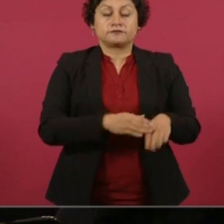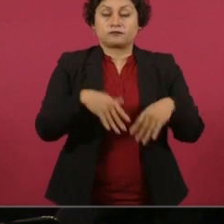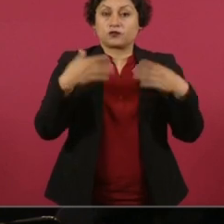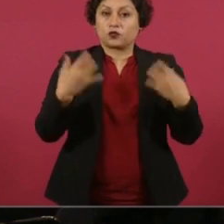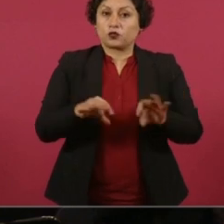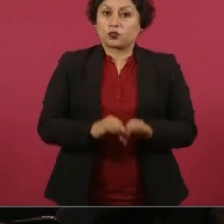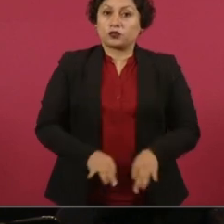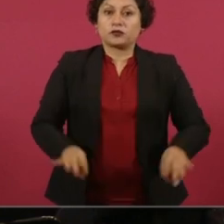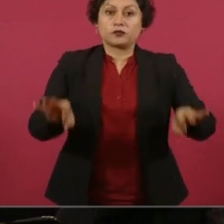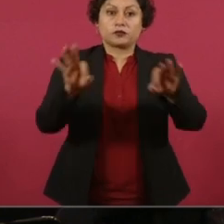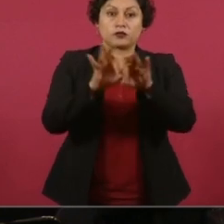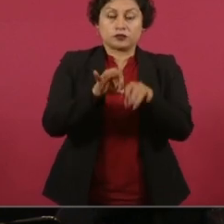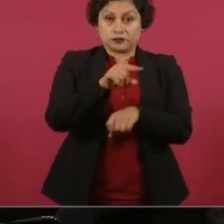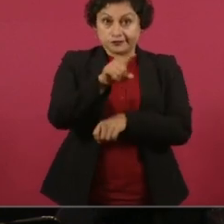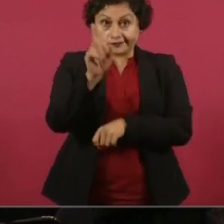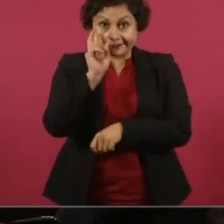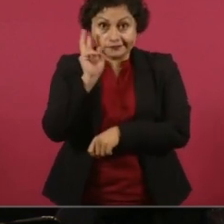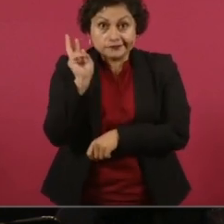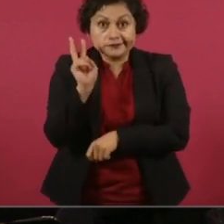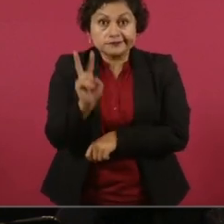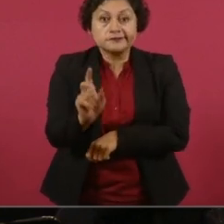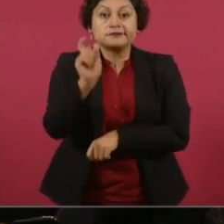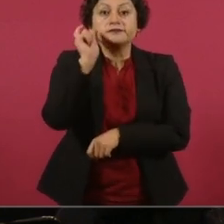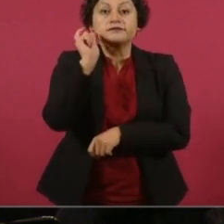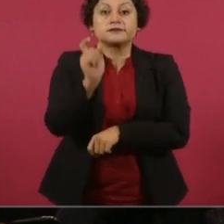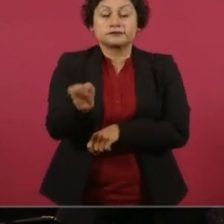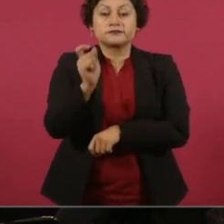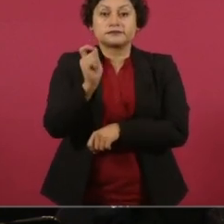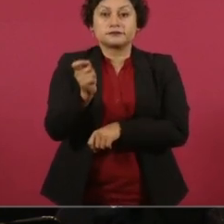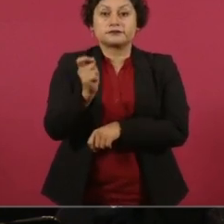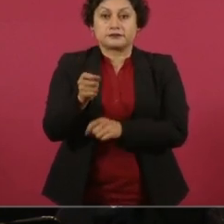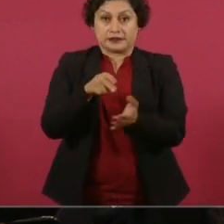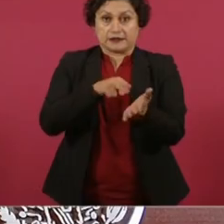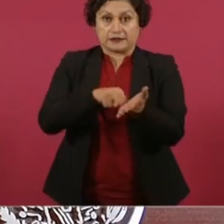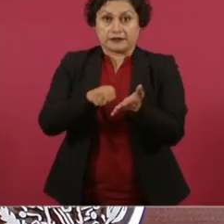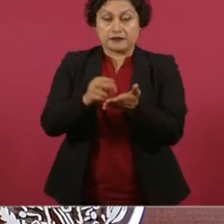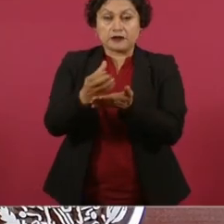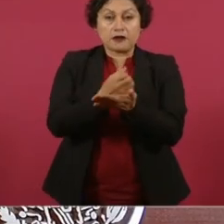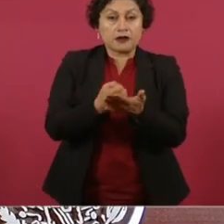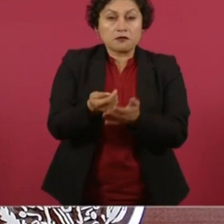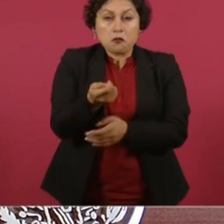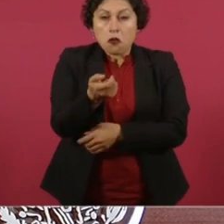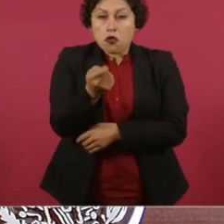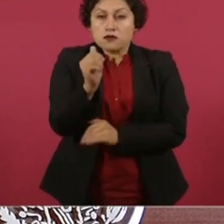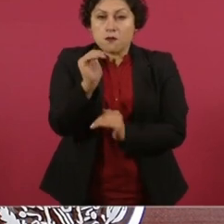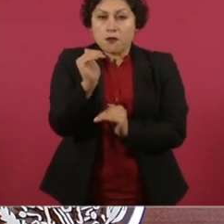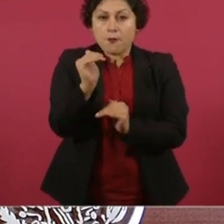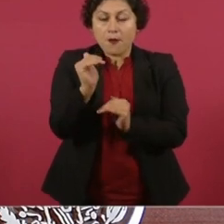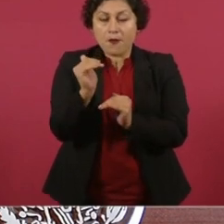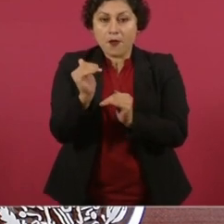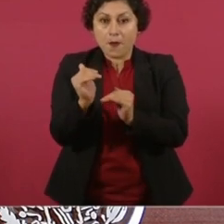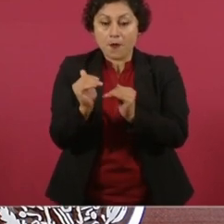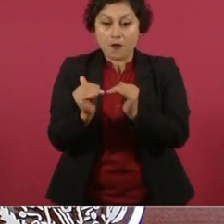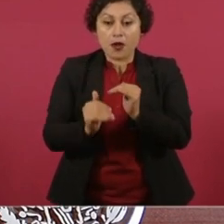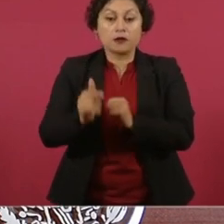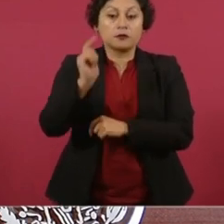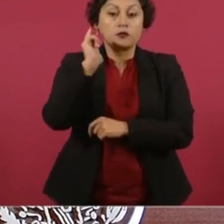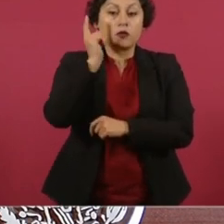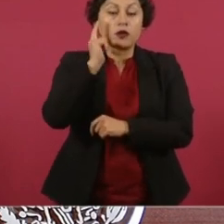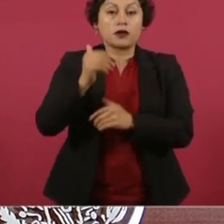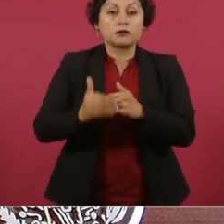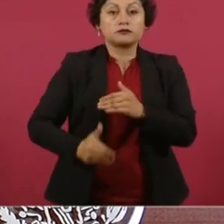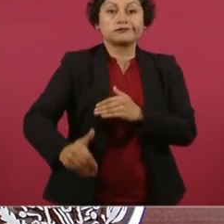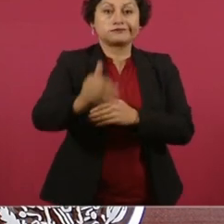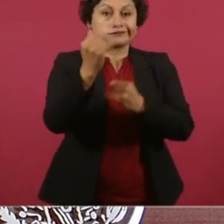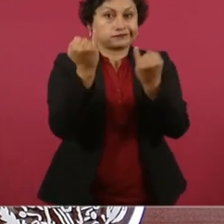Importante resaltar que se empieza a notar menores indicadores de ganancia en este combustible y esperemos que se mantengan con este